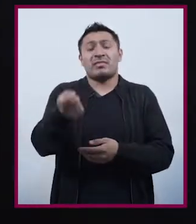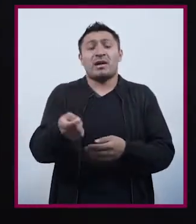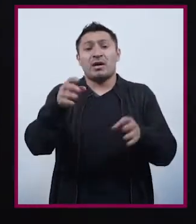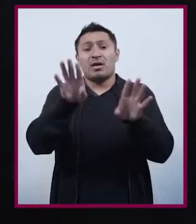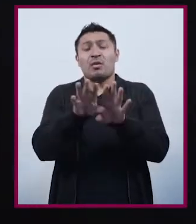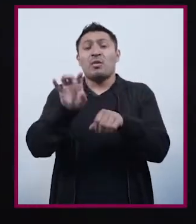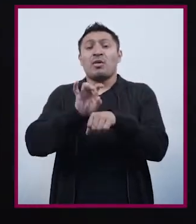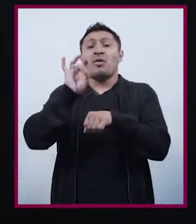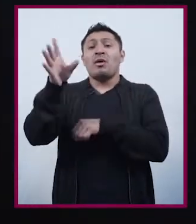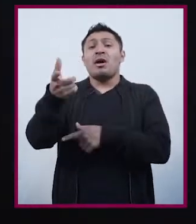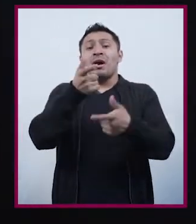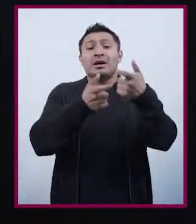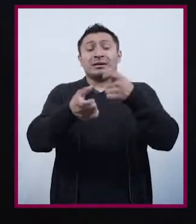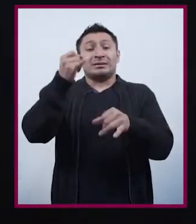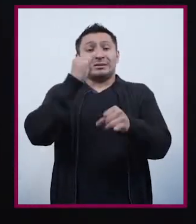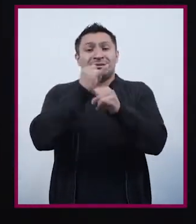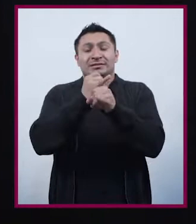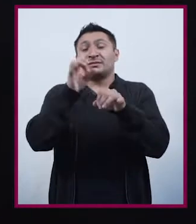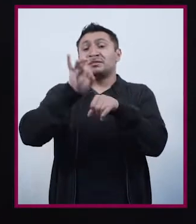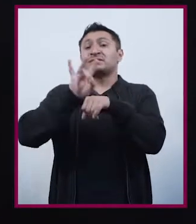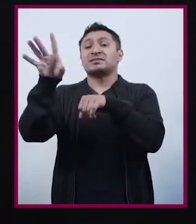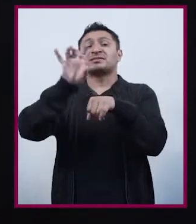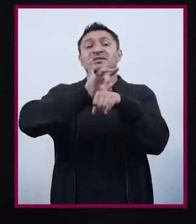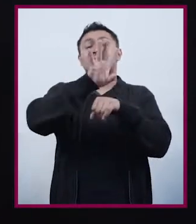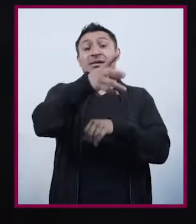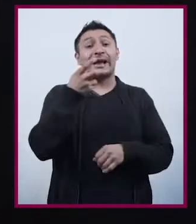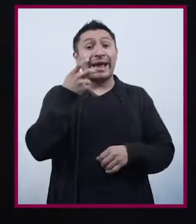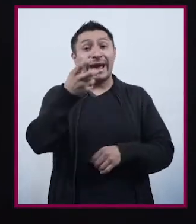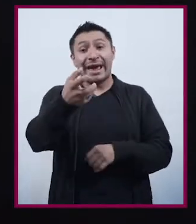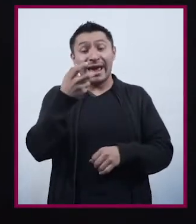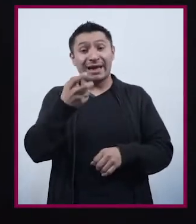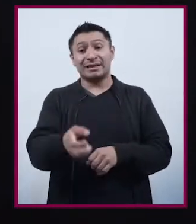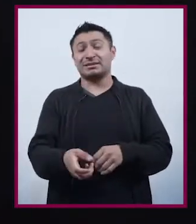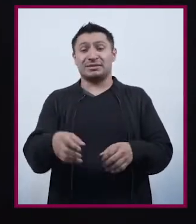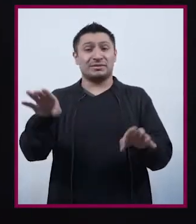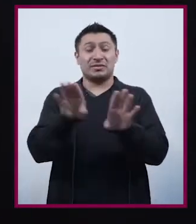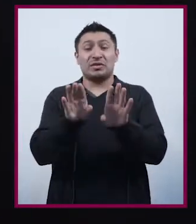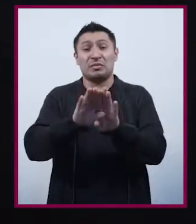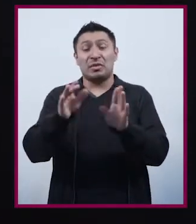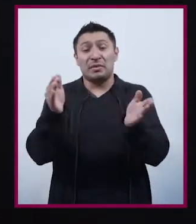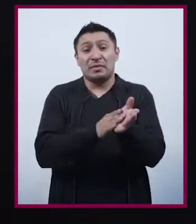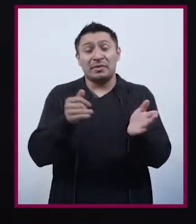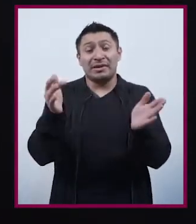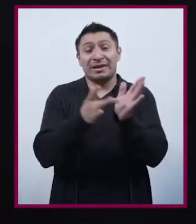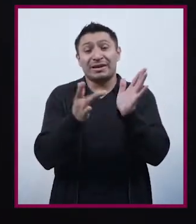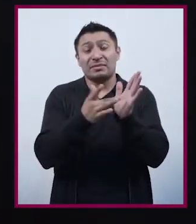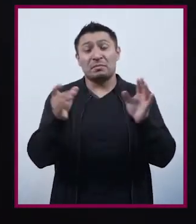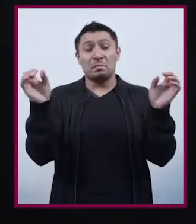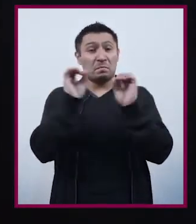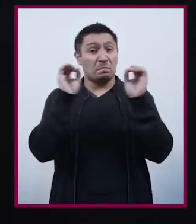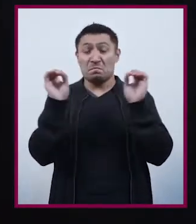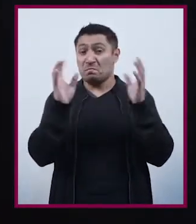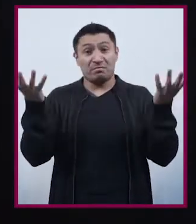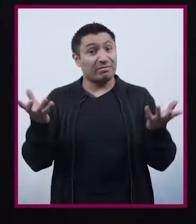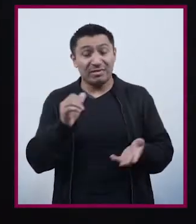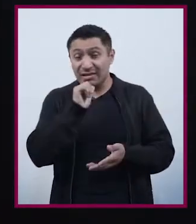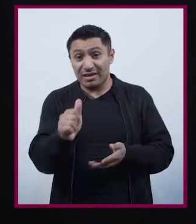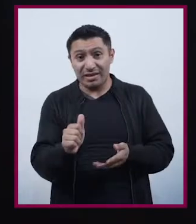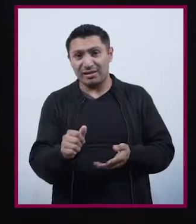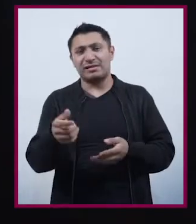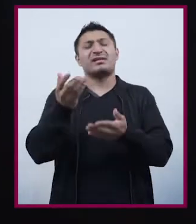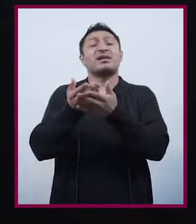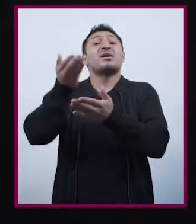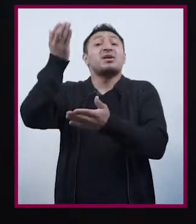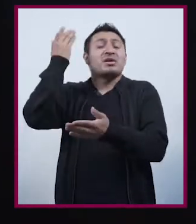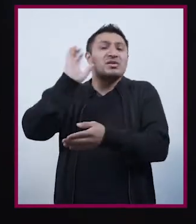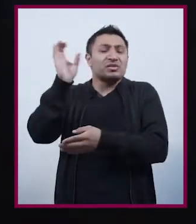decir de las transacciones por internet? Esas ni siquiera están hechas de material tangible. ¿Desde cuándo y por qué